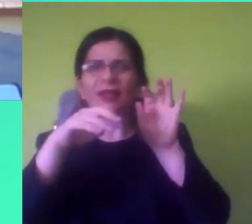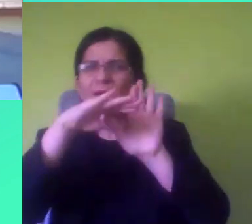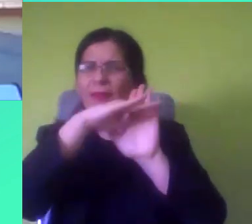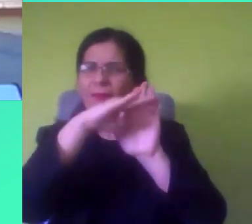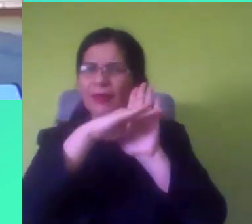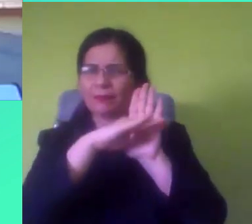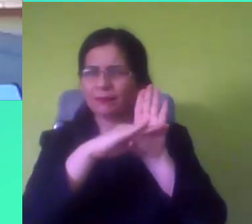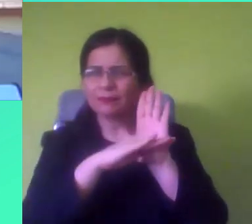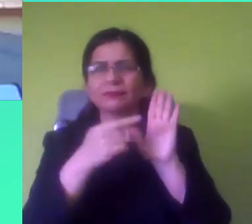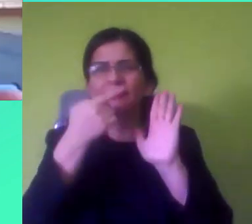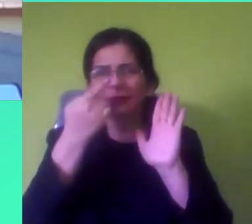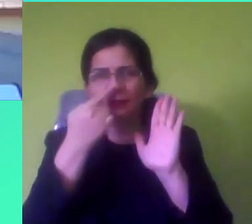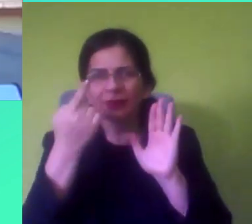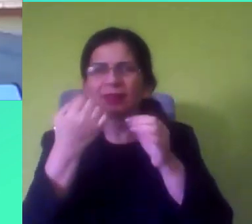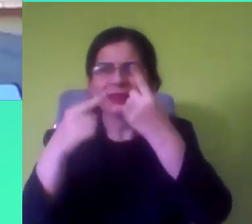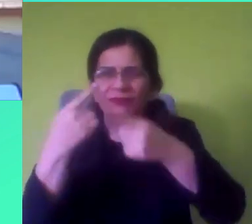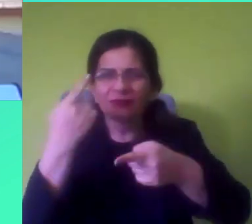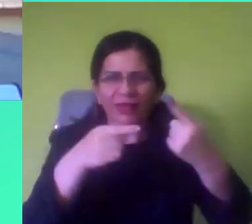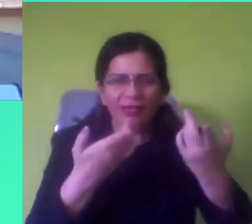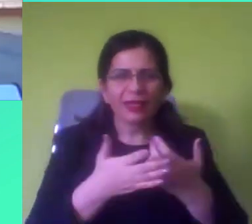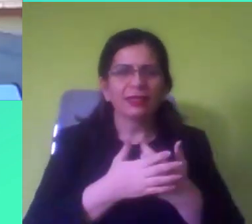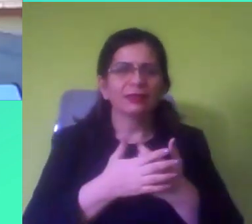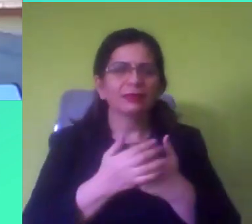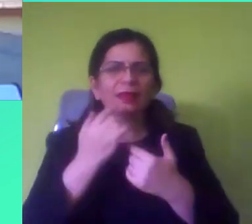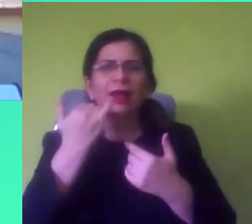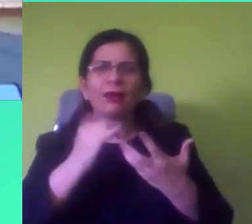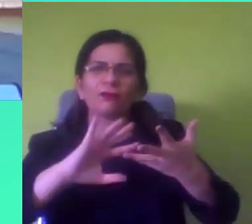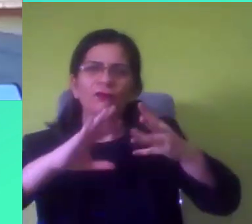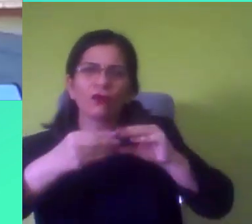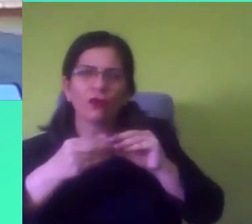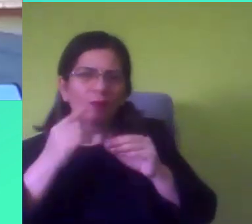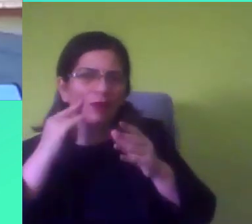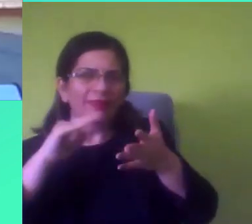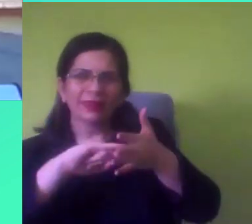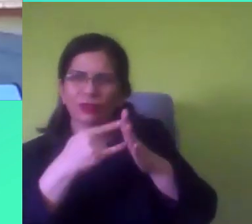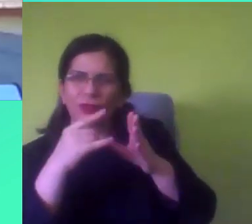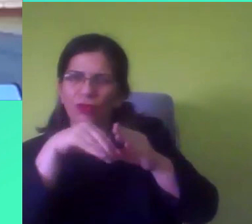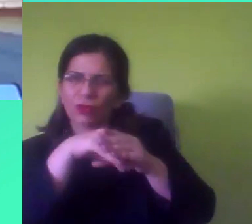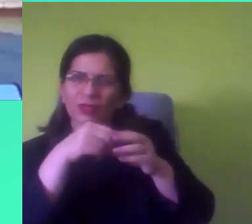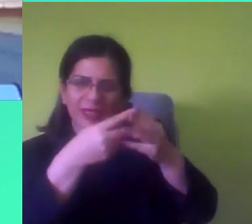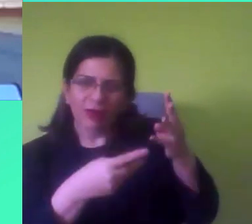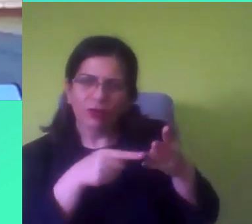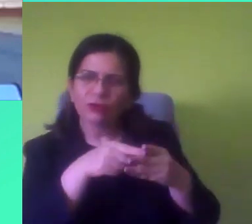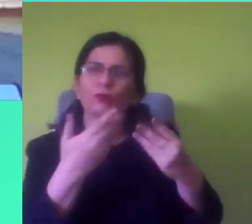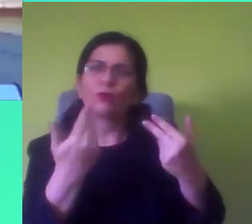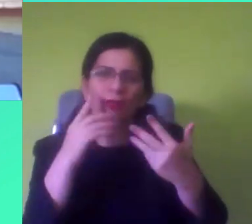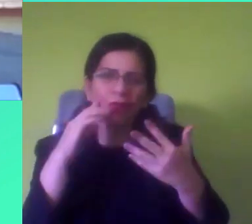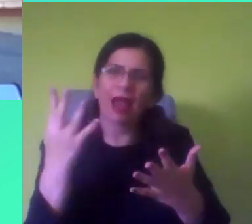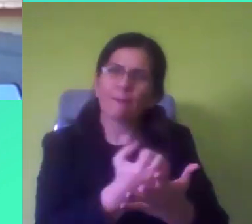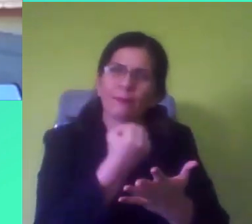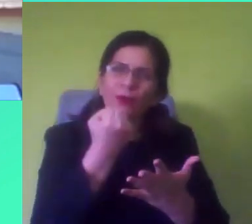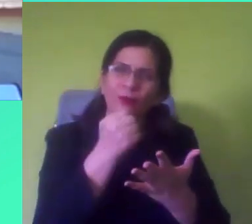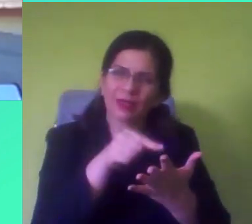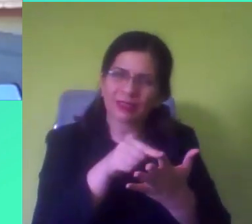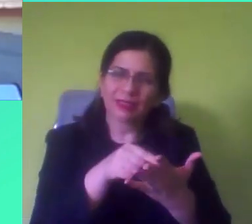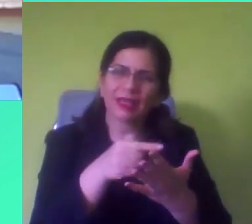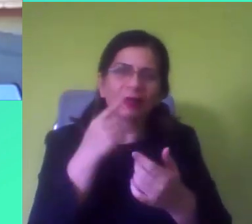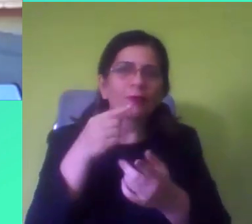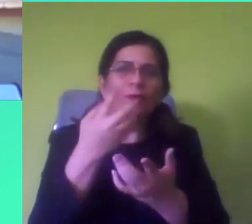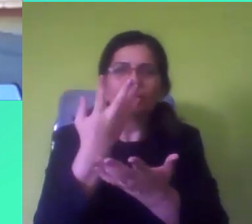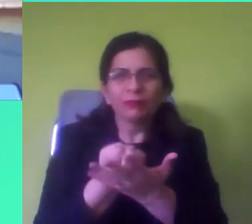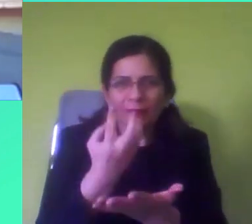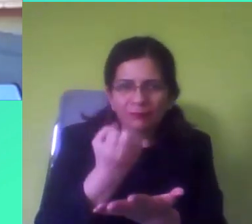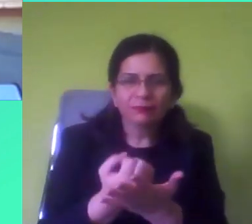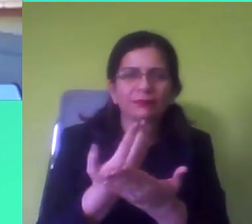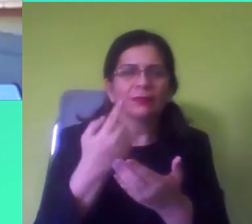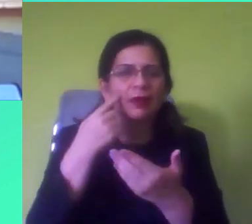contenidos diferentes, hay recursos, hay otros sitios de interés que se pueden